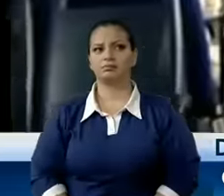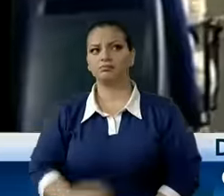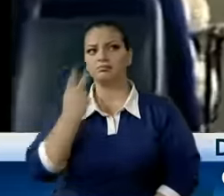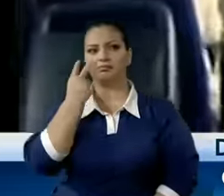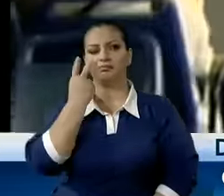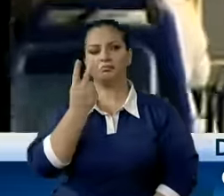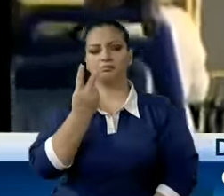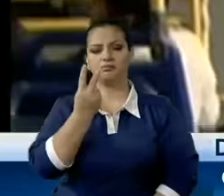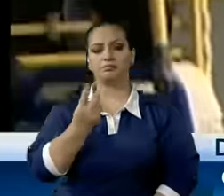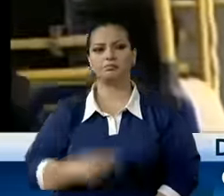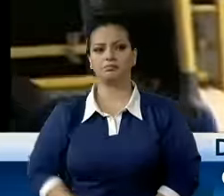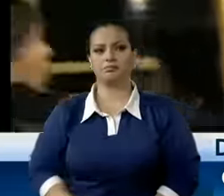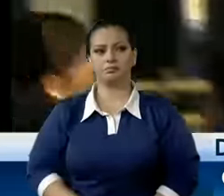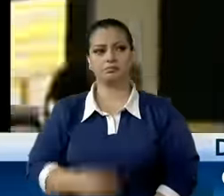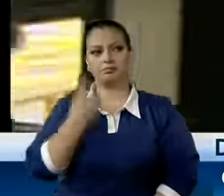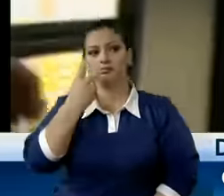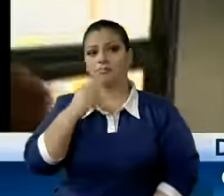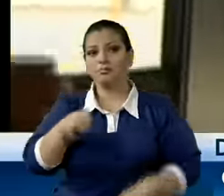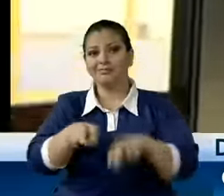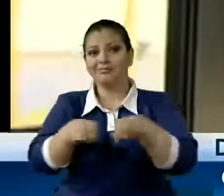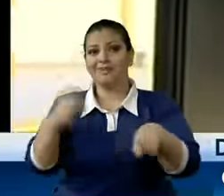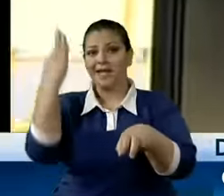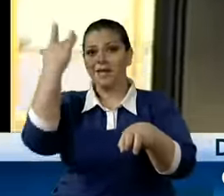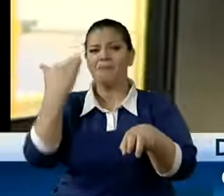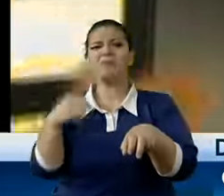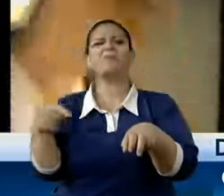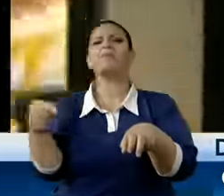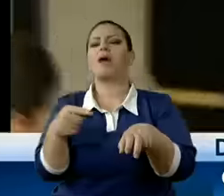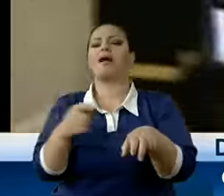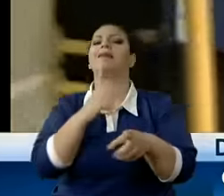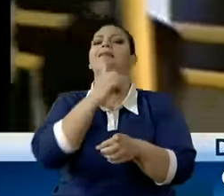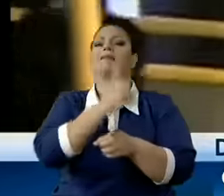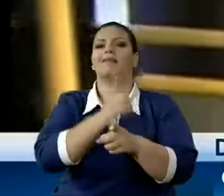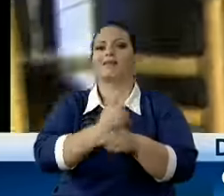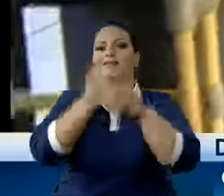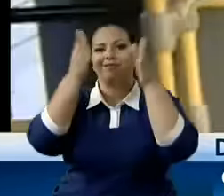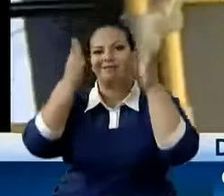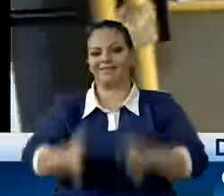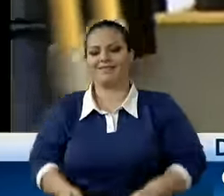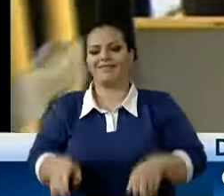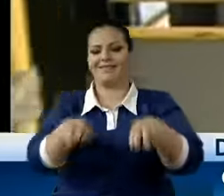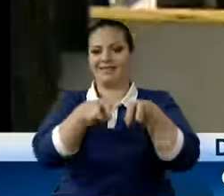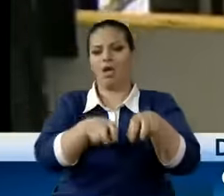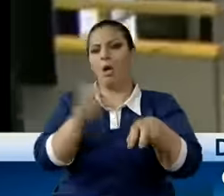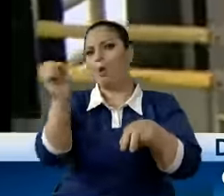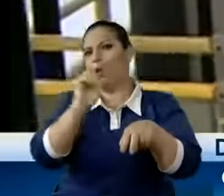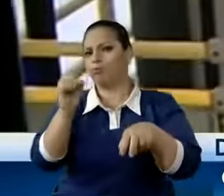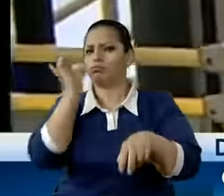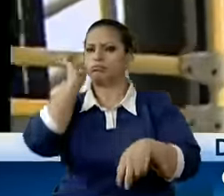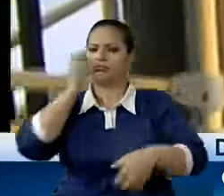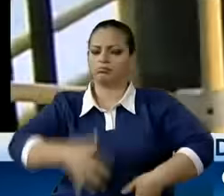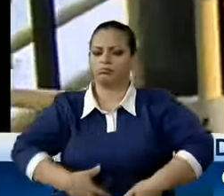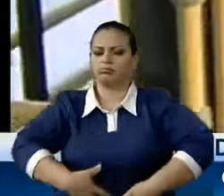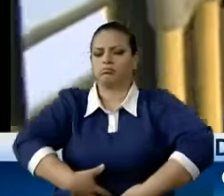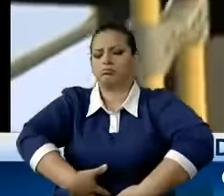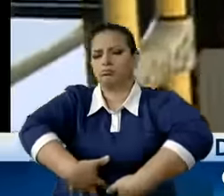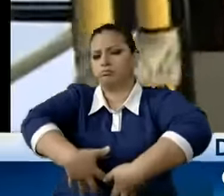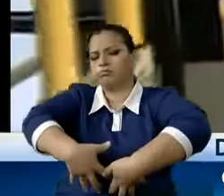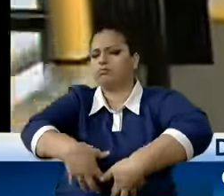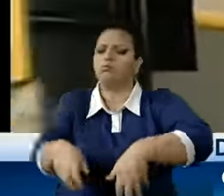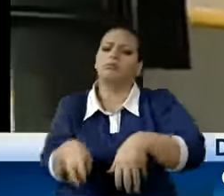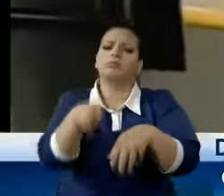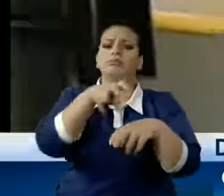con los asientos amarillos para personas con discapacidad, mujeres embarazadas o asimismo personas de la tercera edad.